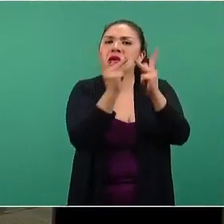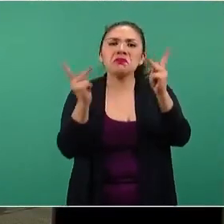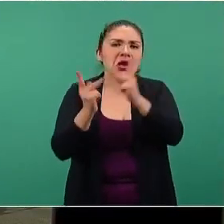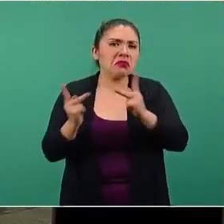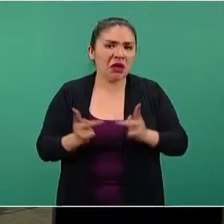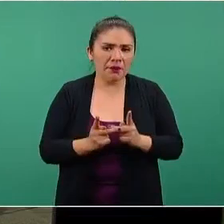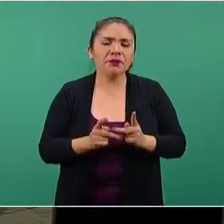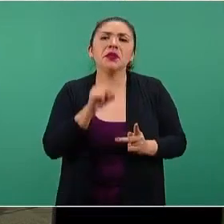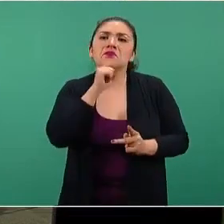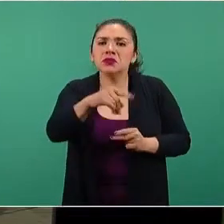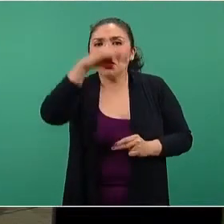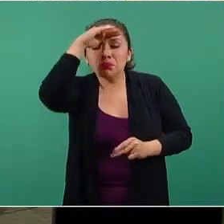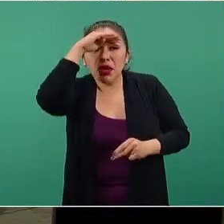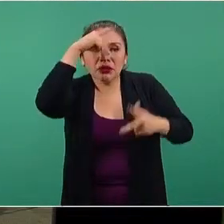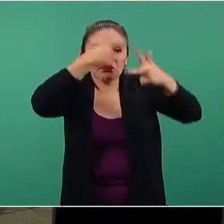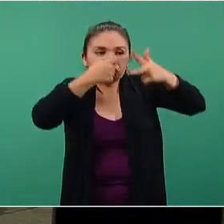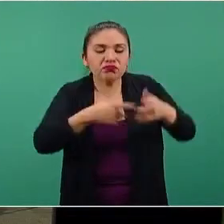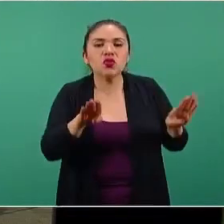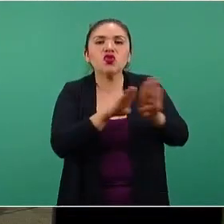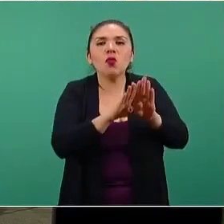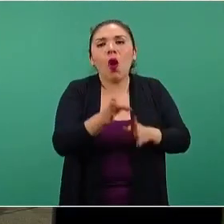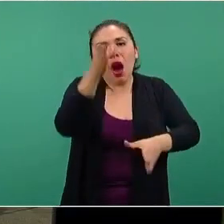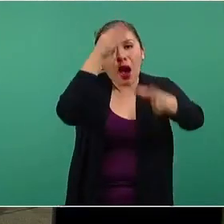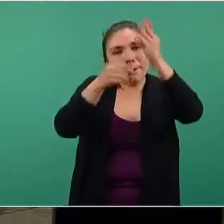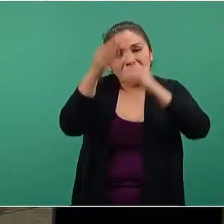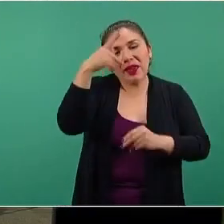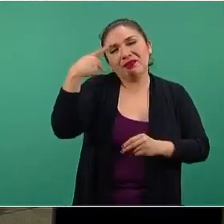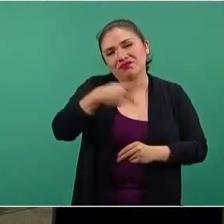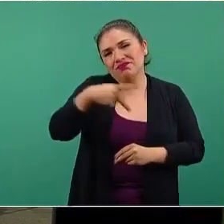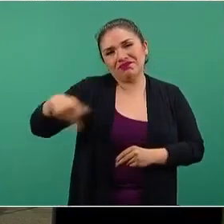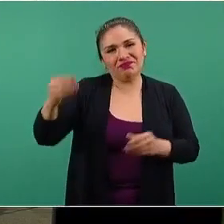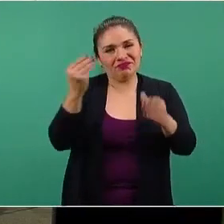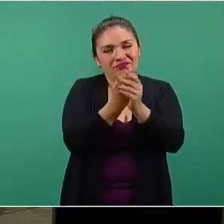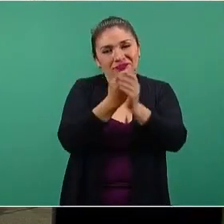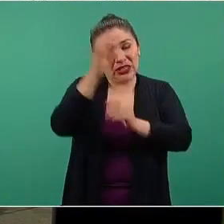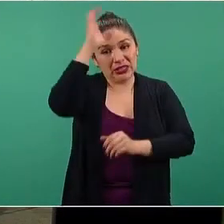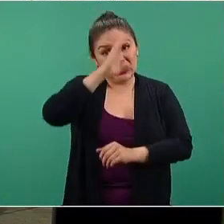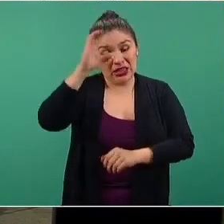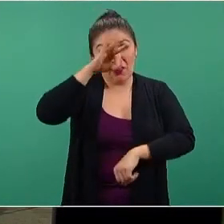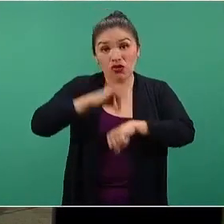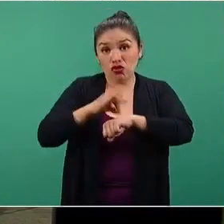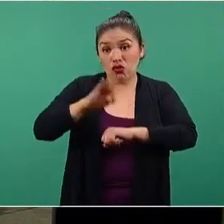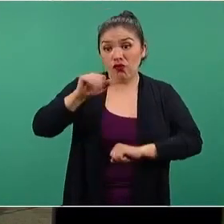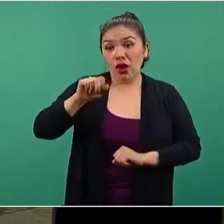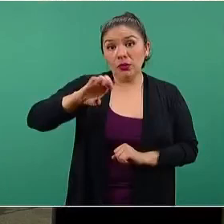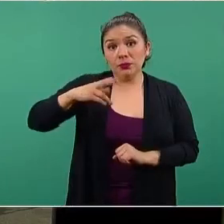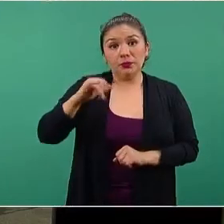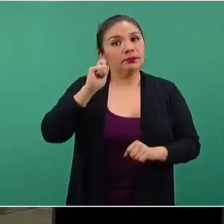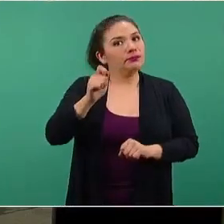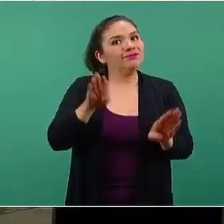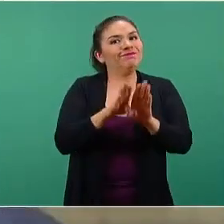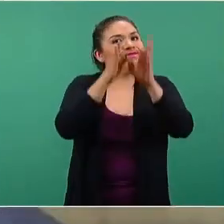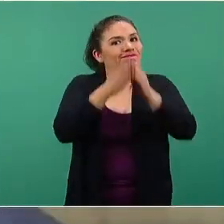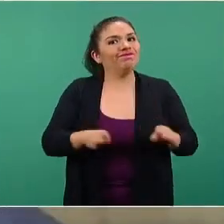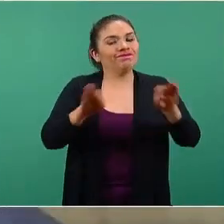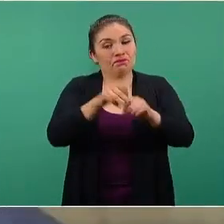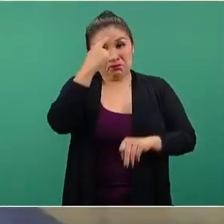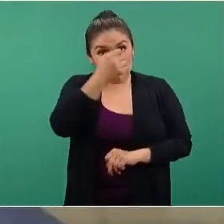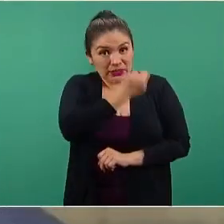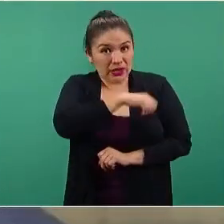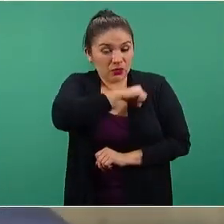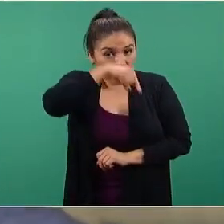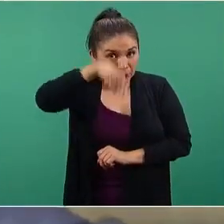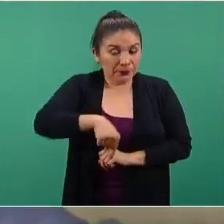tenemos los mismos parámetros de formación científica, el doctor Fauci es un referente para todos nosotros en el campo de la salud pública